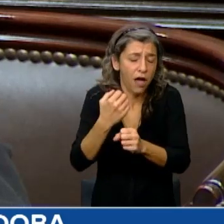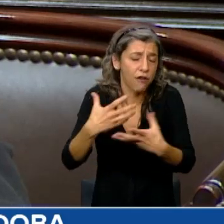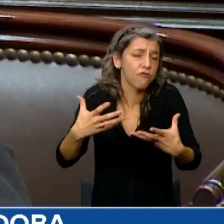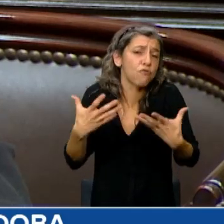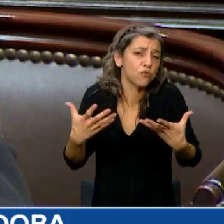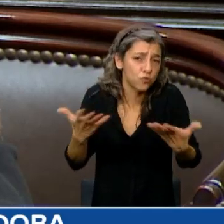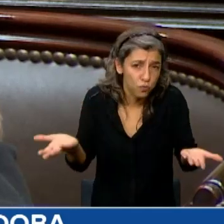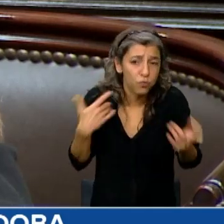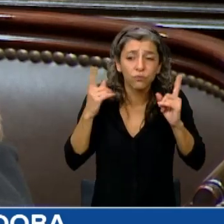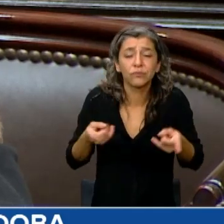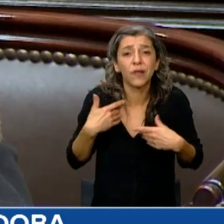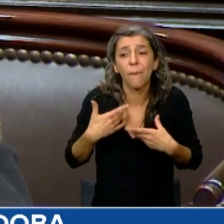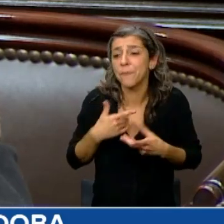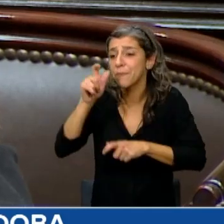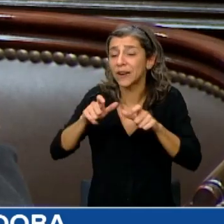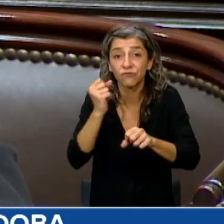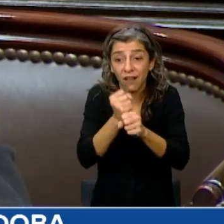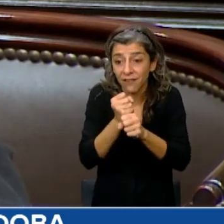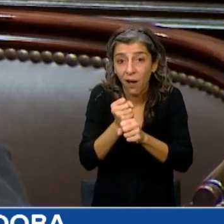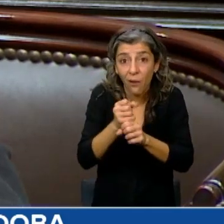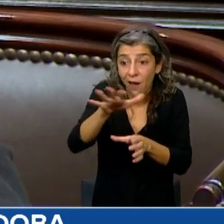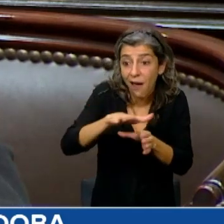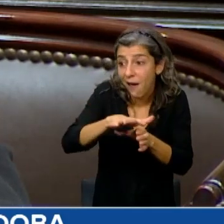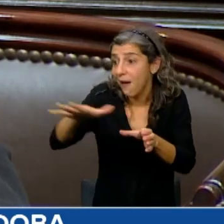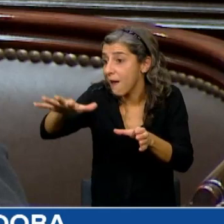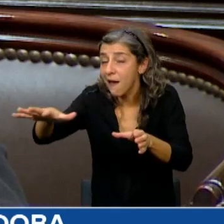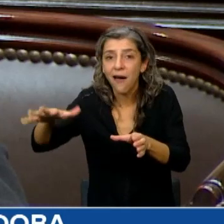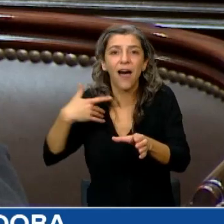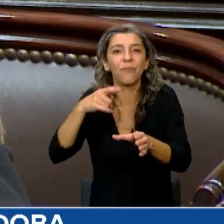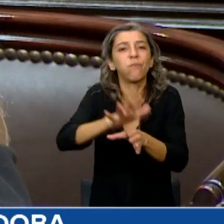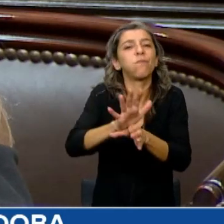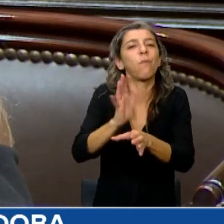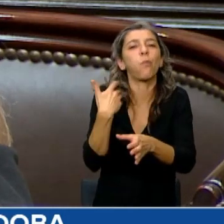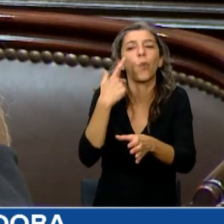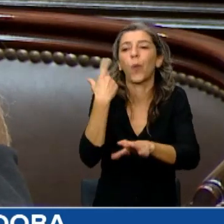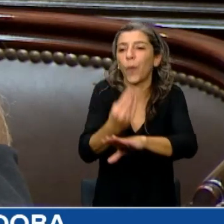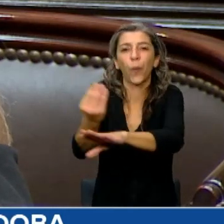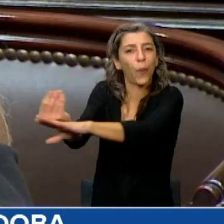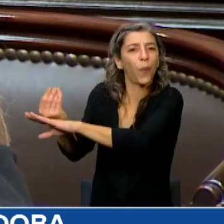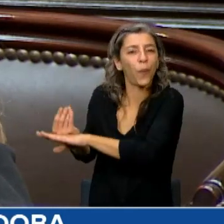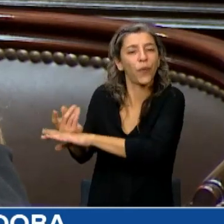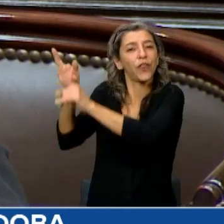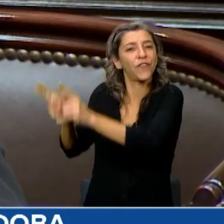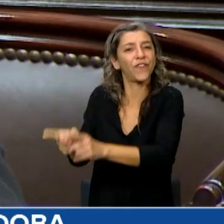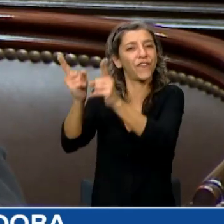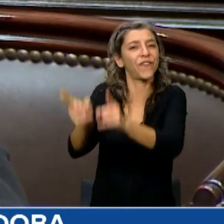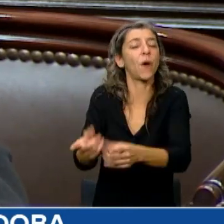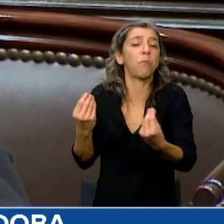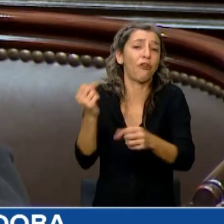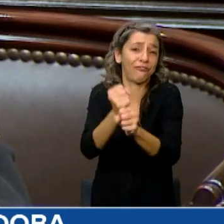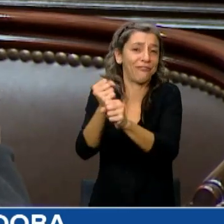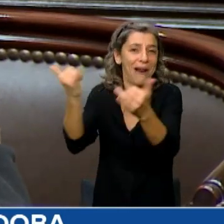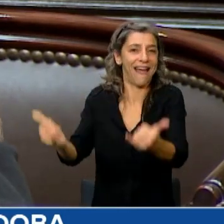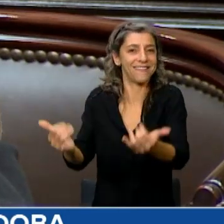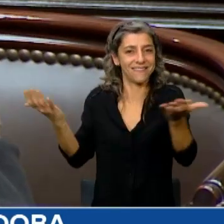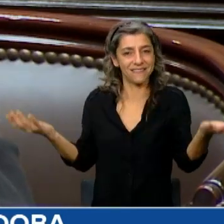arraigo de las personas que trabajan en estas zonas hacia el lugar, porque obviamente generan oportunidades